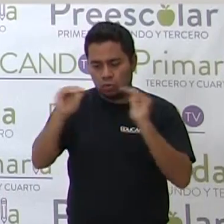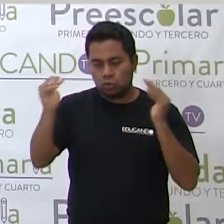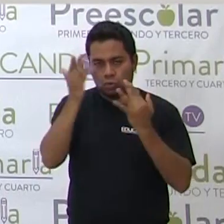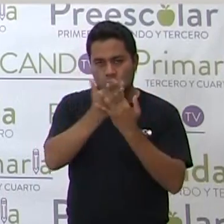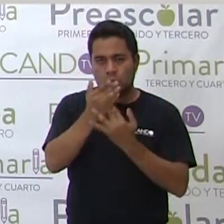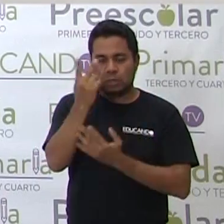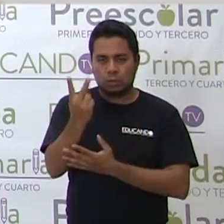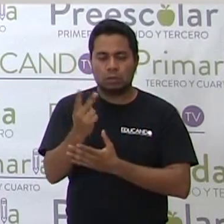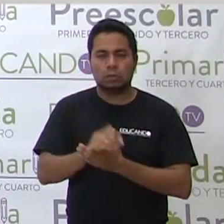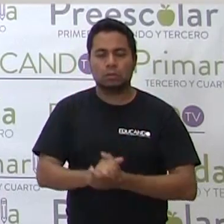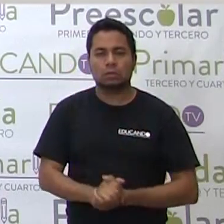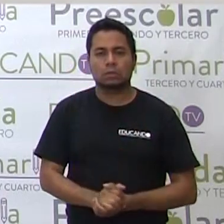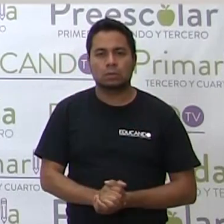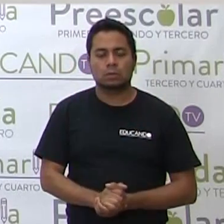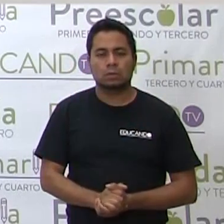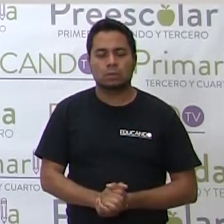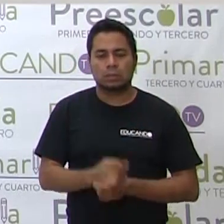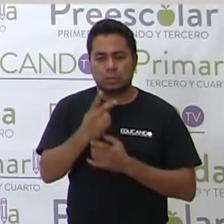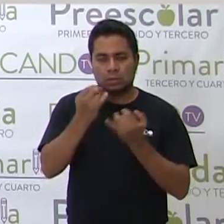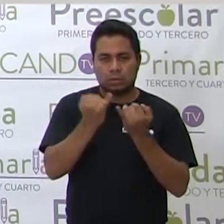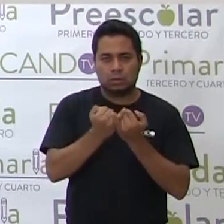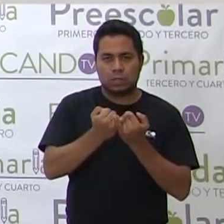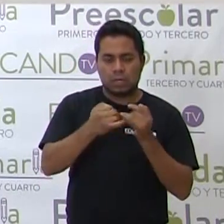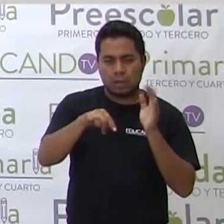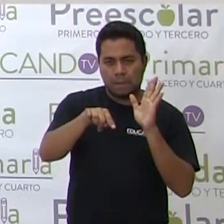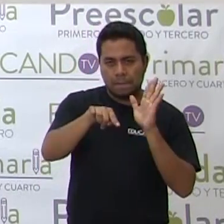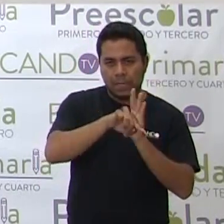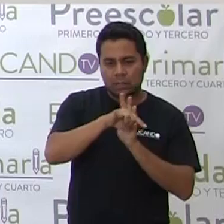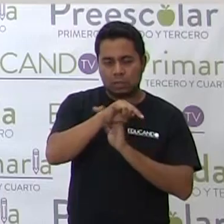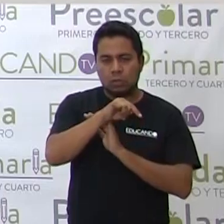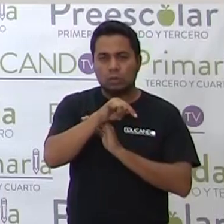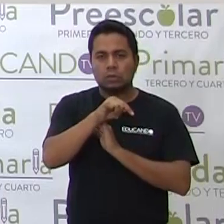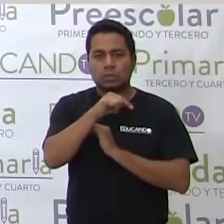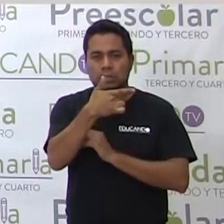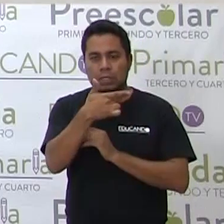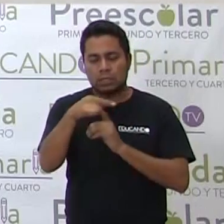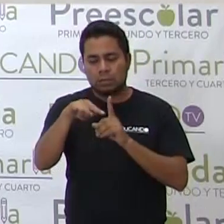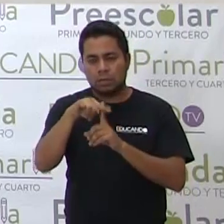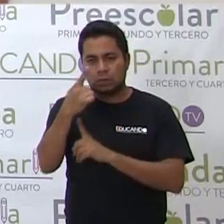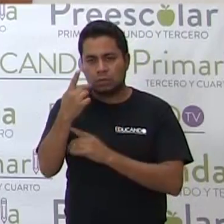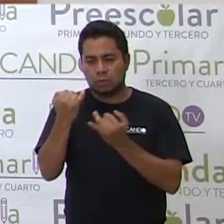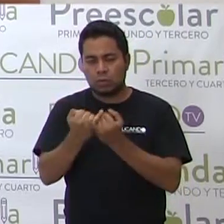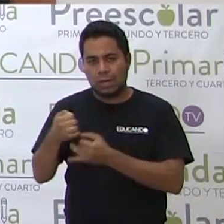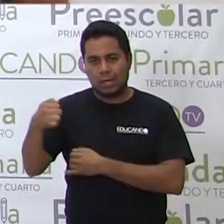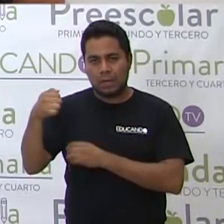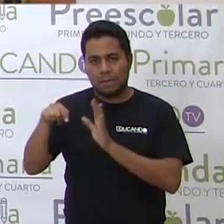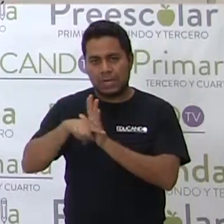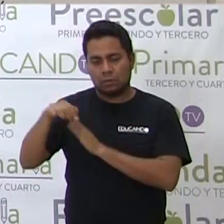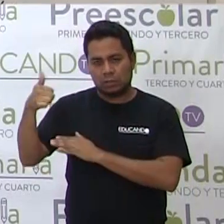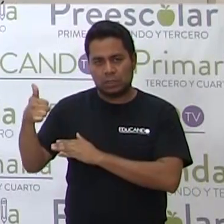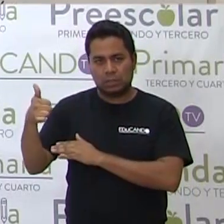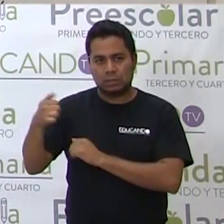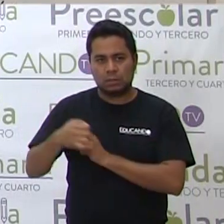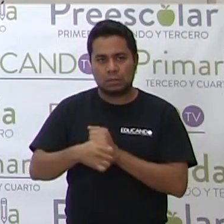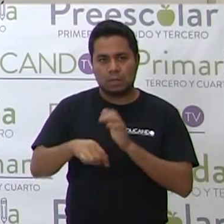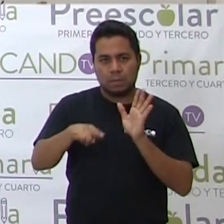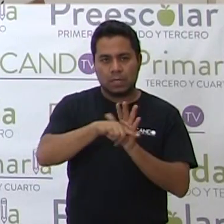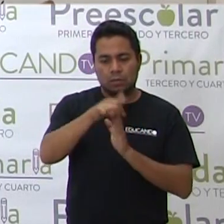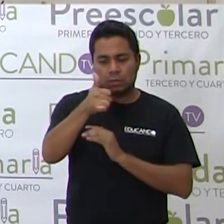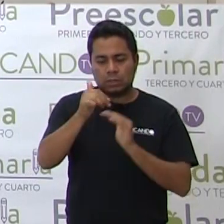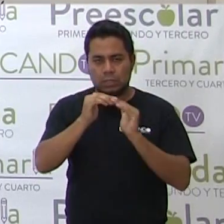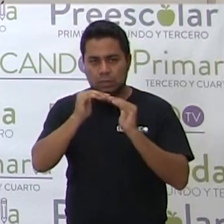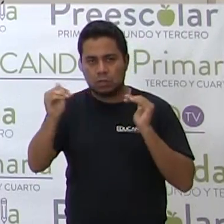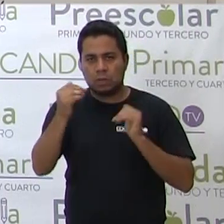2 esto es igual -7 + 1 Cuánto es -6 -6 sobre